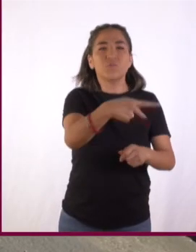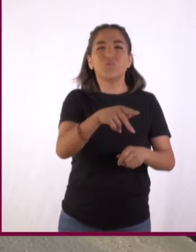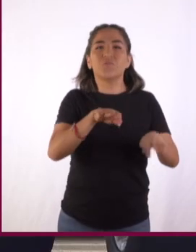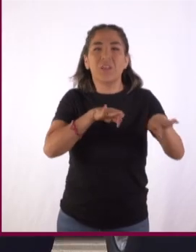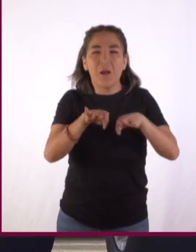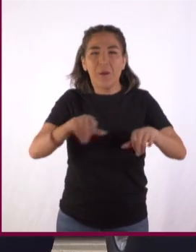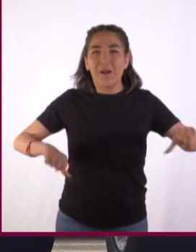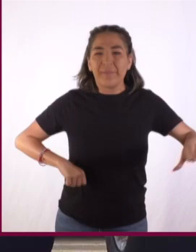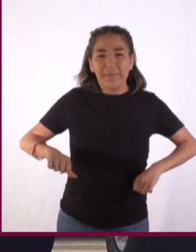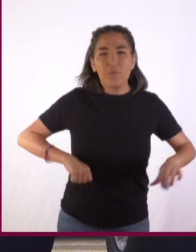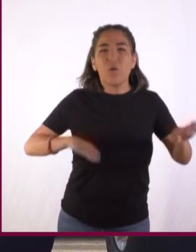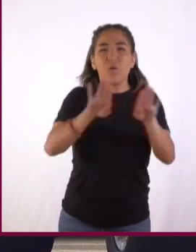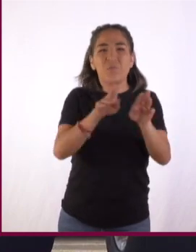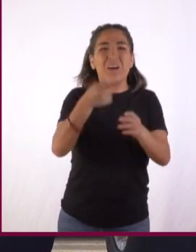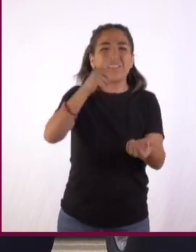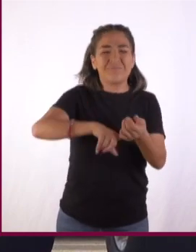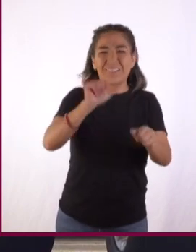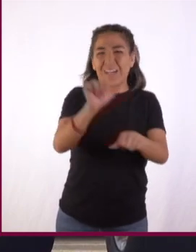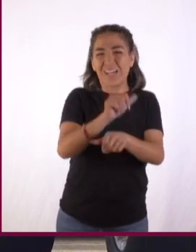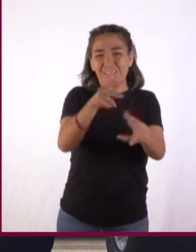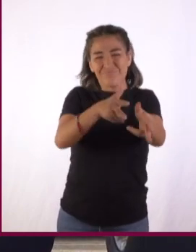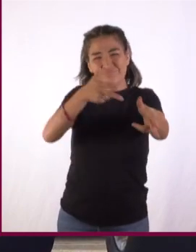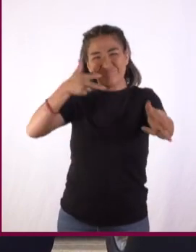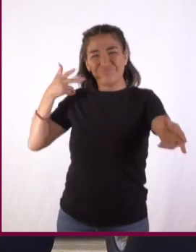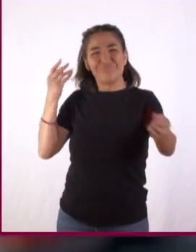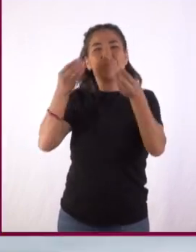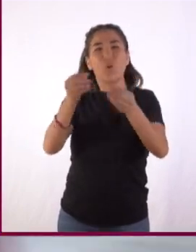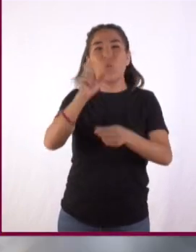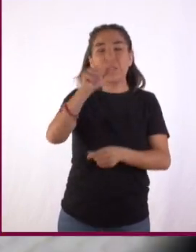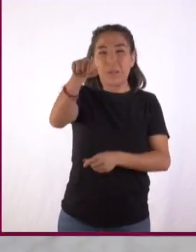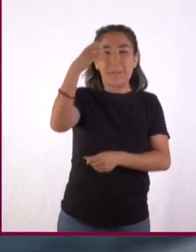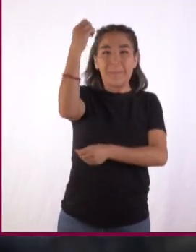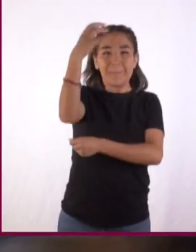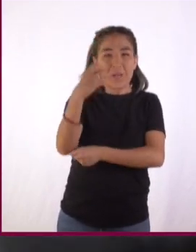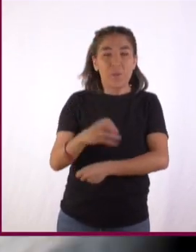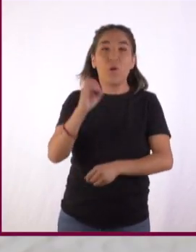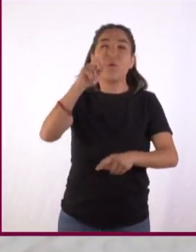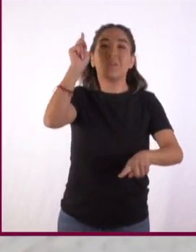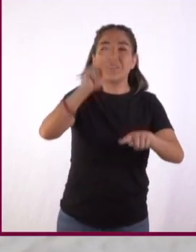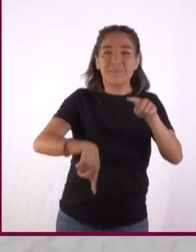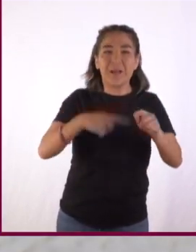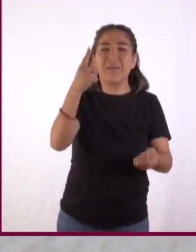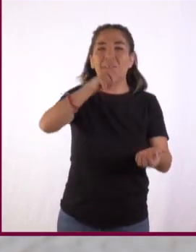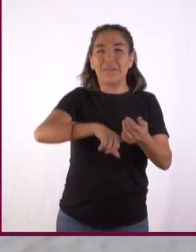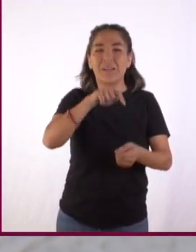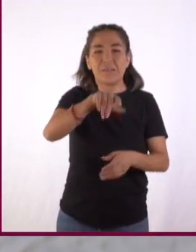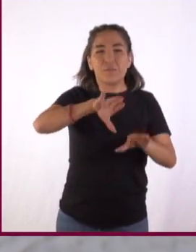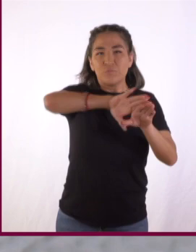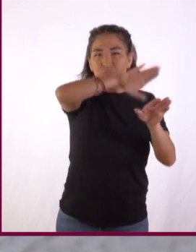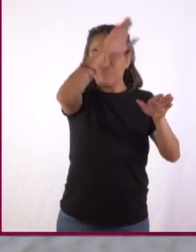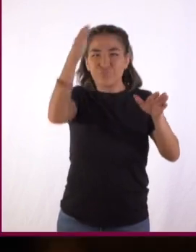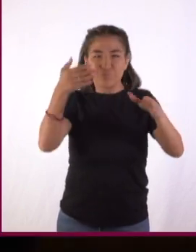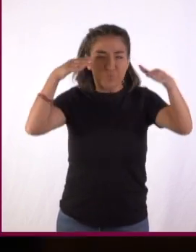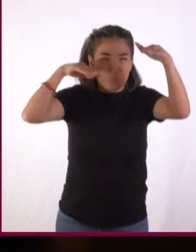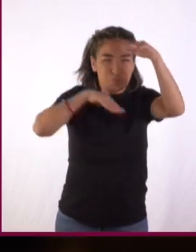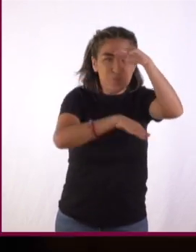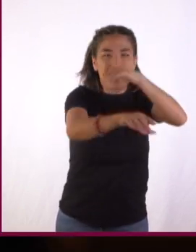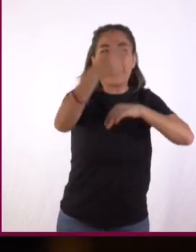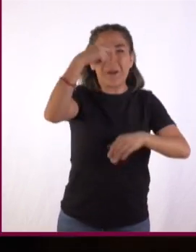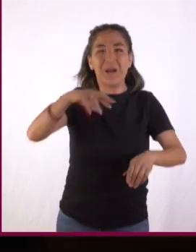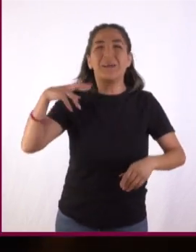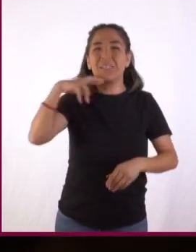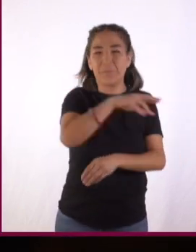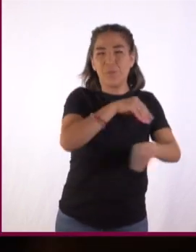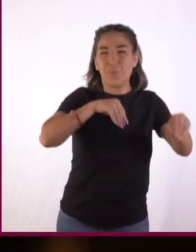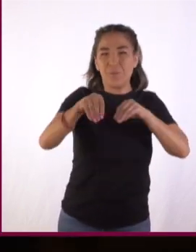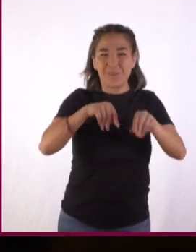en trabajos que explican las congestiones vehiculares cuando se colocan o se retiran semáforos a la entrada de túneles que